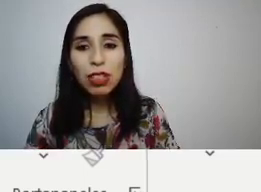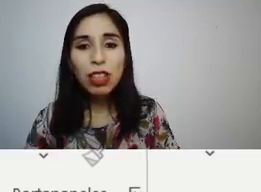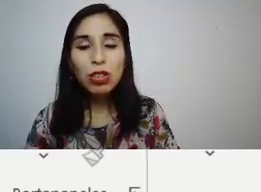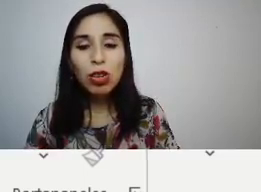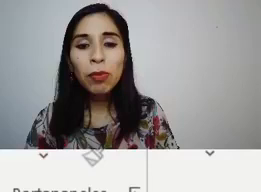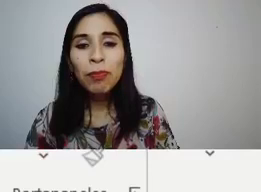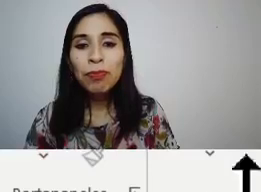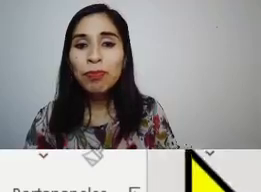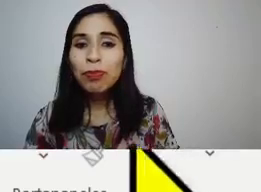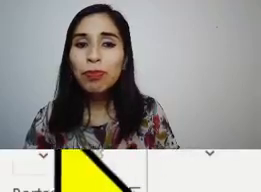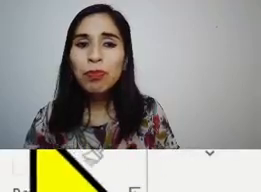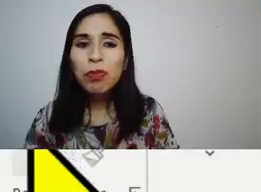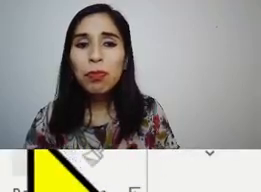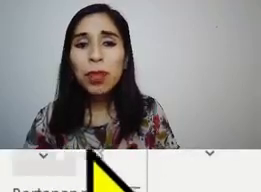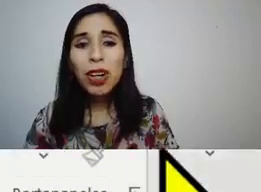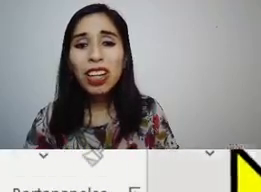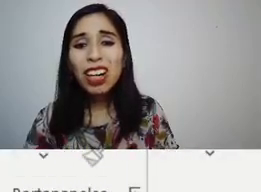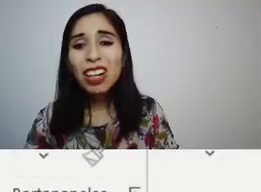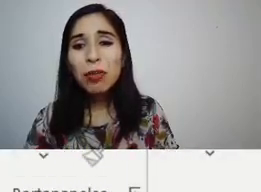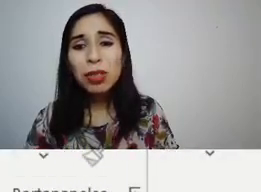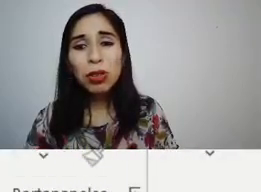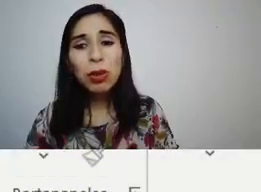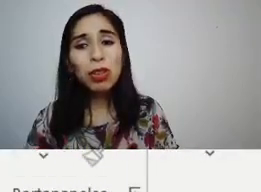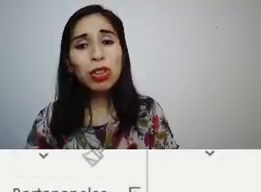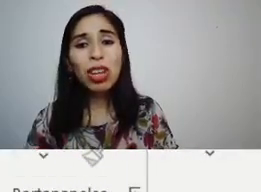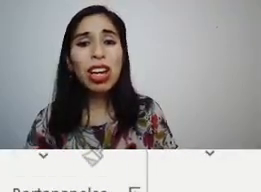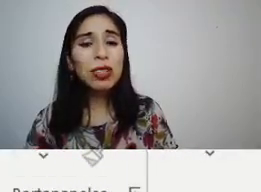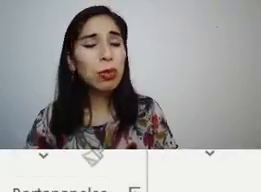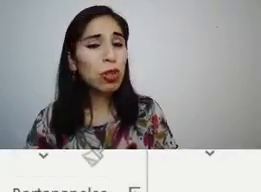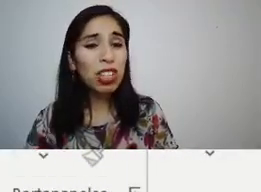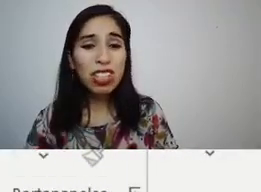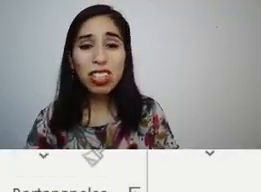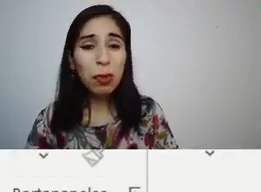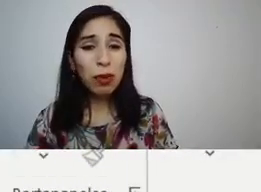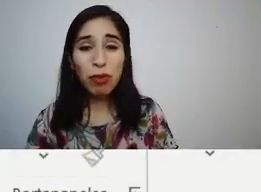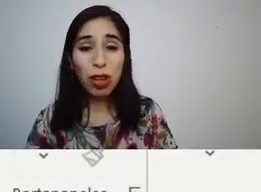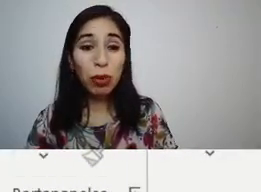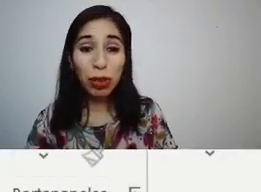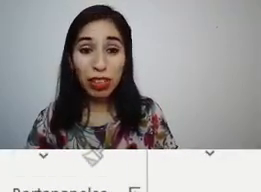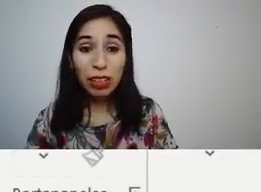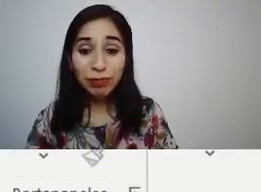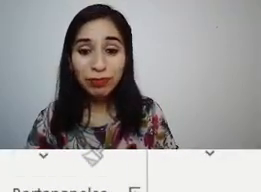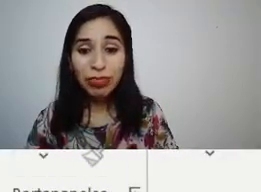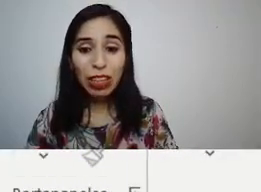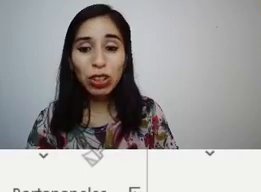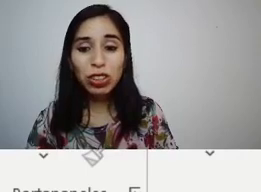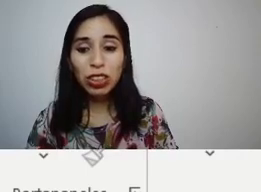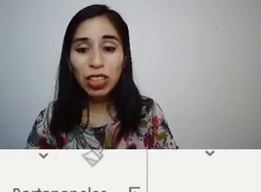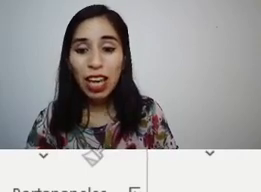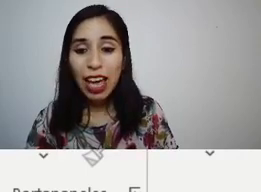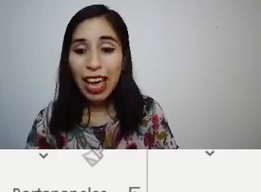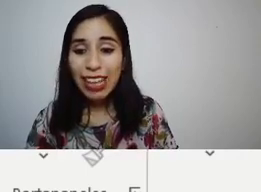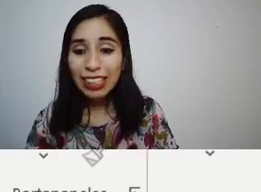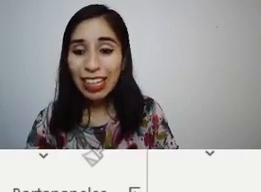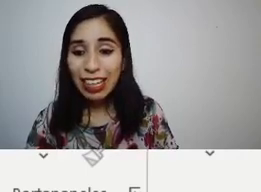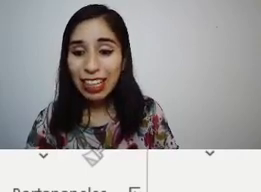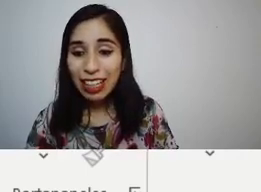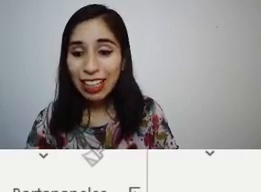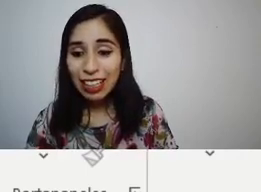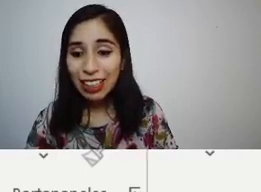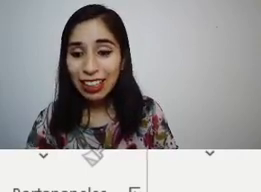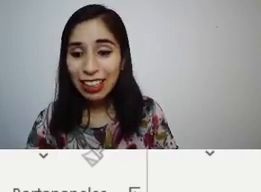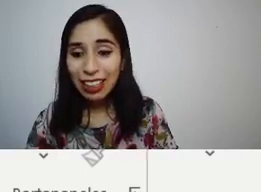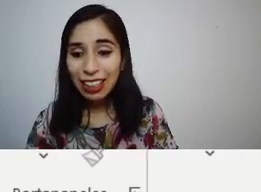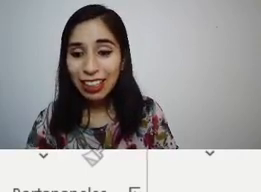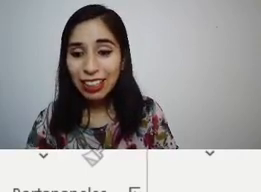está mi presentación pero aquí arriba estoy viendo todas las opciones y se ve feo verdad entonces este de